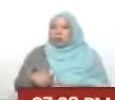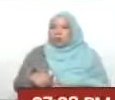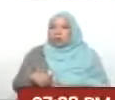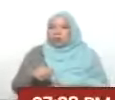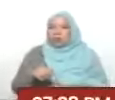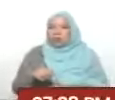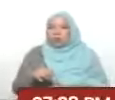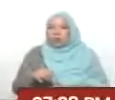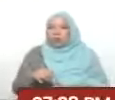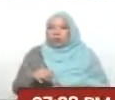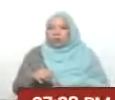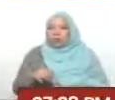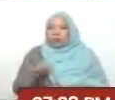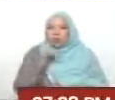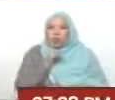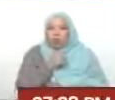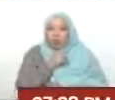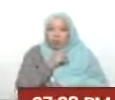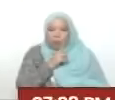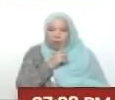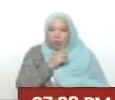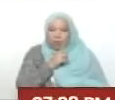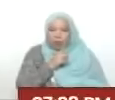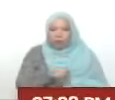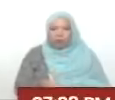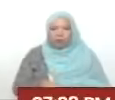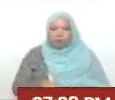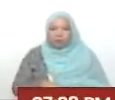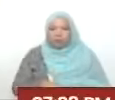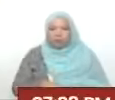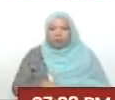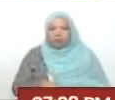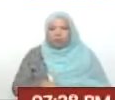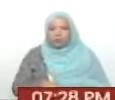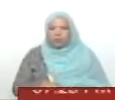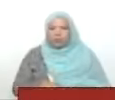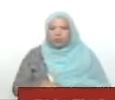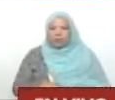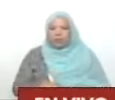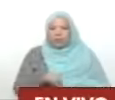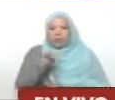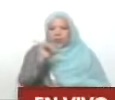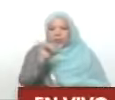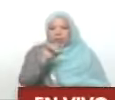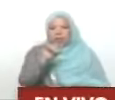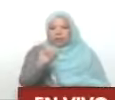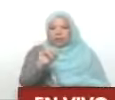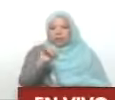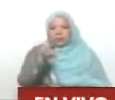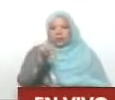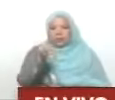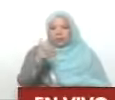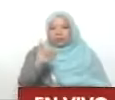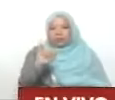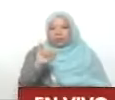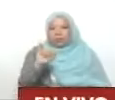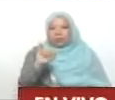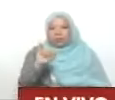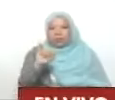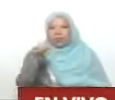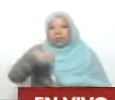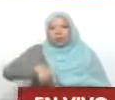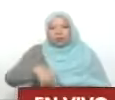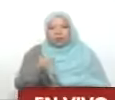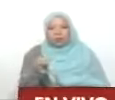llama, ya le voy a dar el nombre exacto, Jimmy Castillo. Jimmy Castillo está aquí.